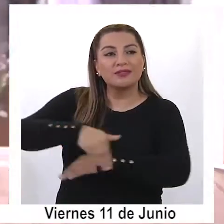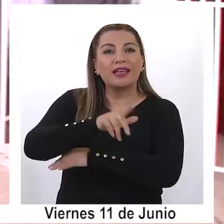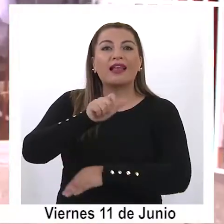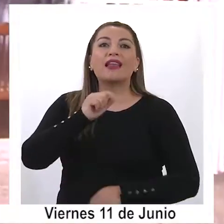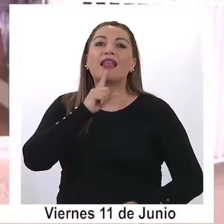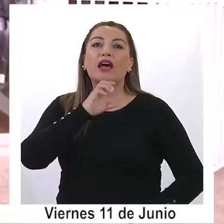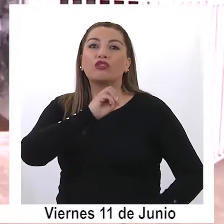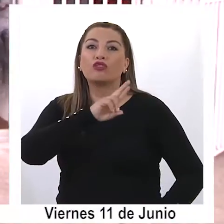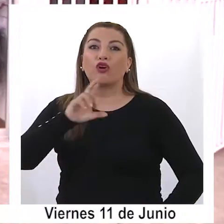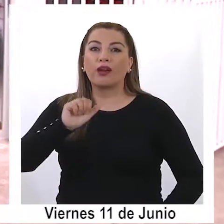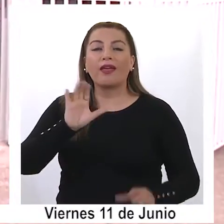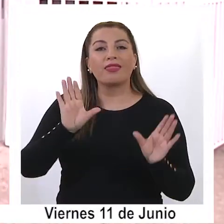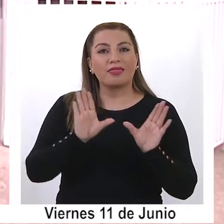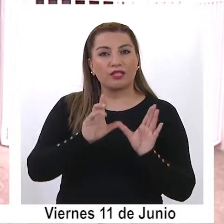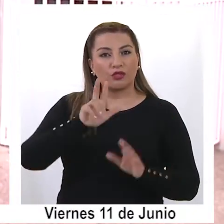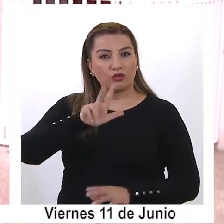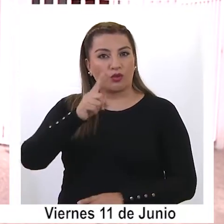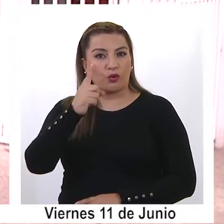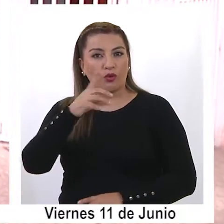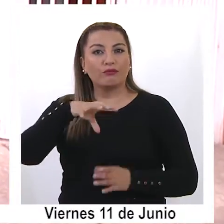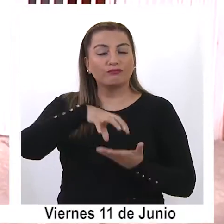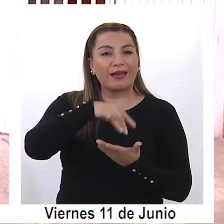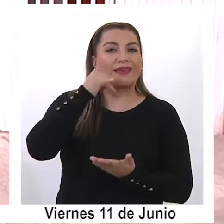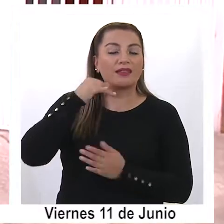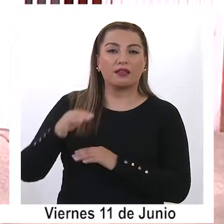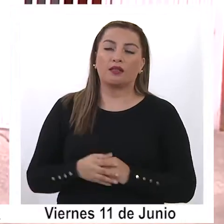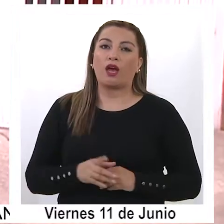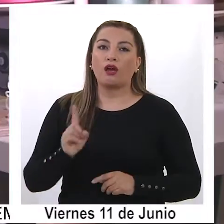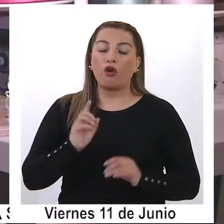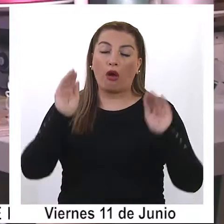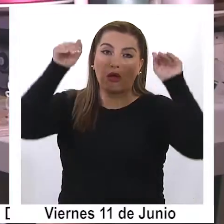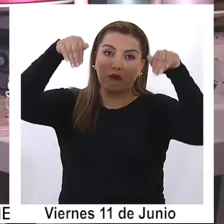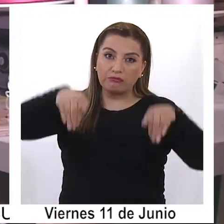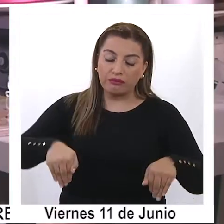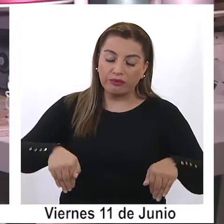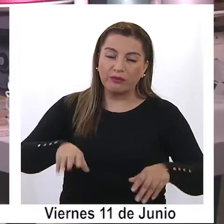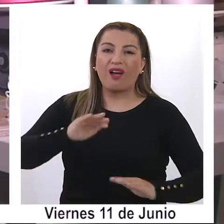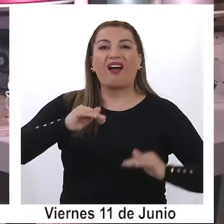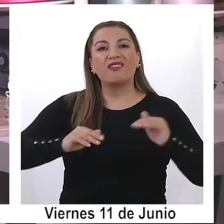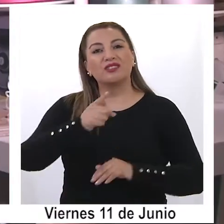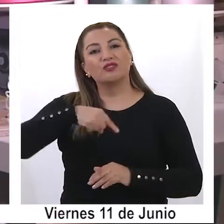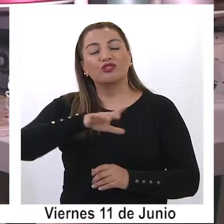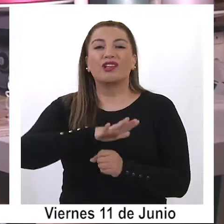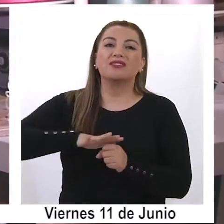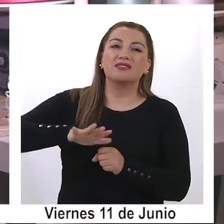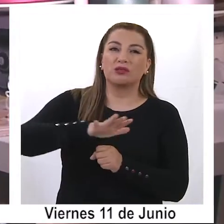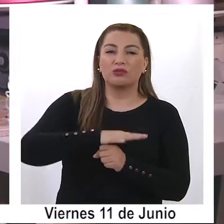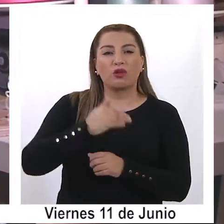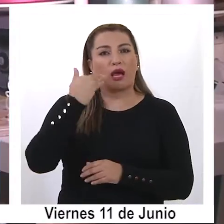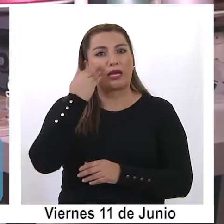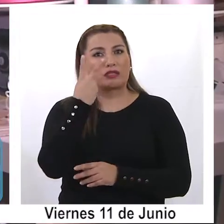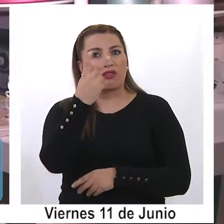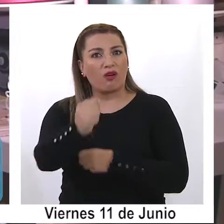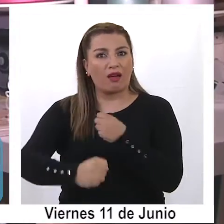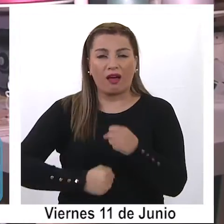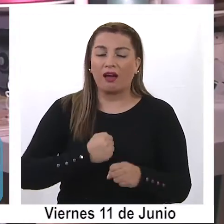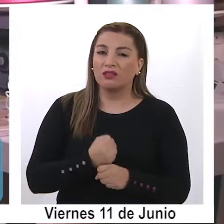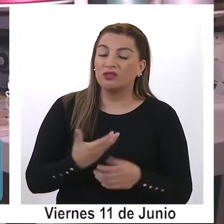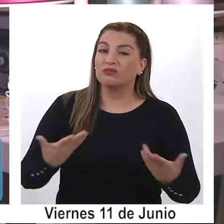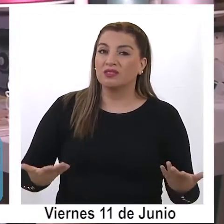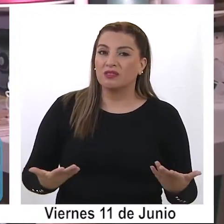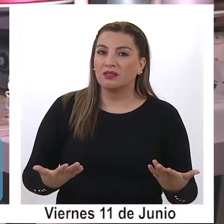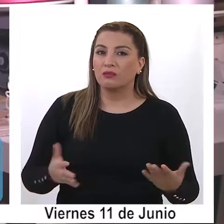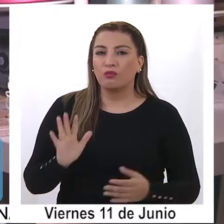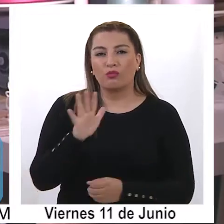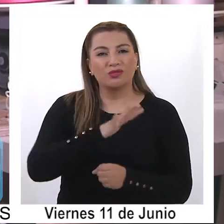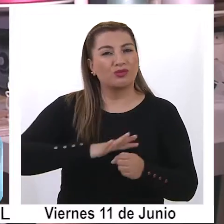calle La Torre 1081 en Iquique. Tratar de no caer, porque en el proceso que hemos estado casi en estos casi 2 años, te digo que ha